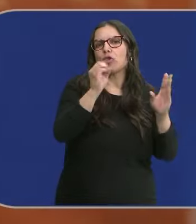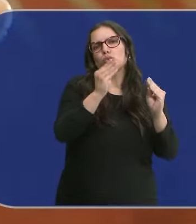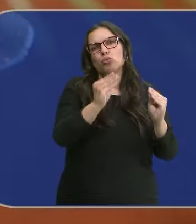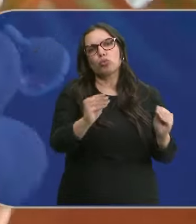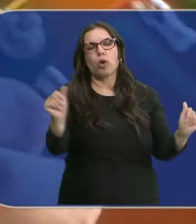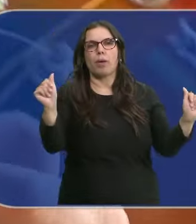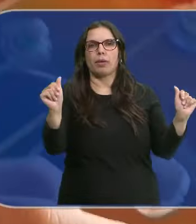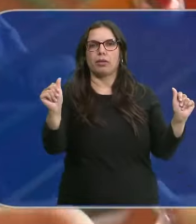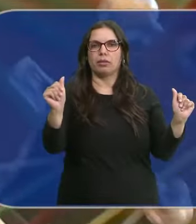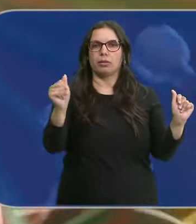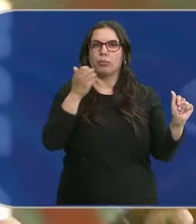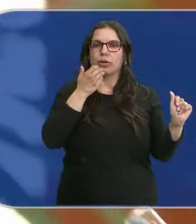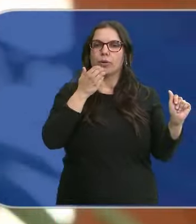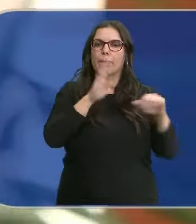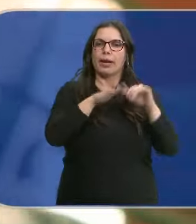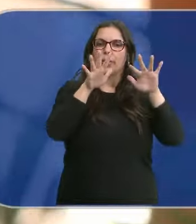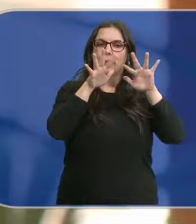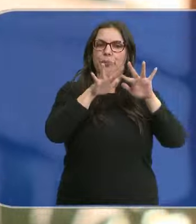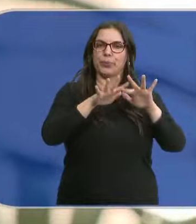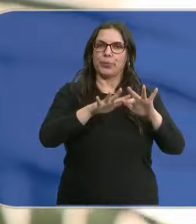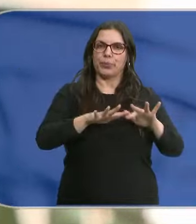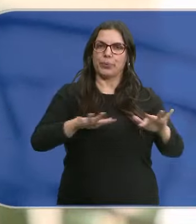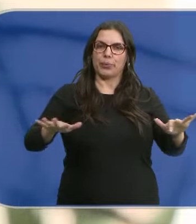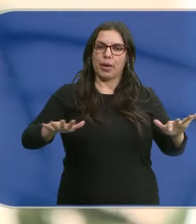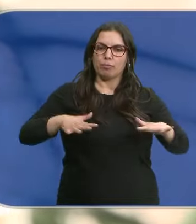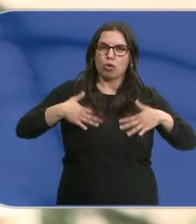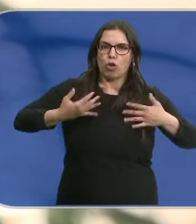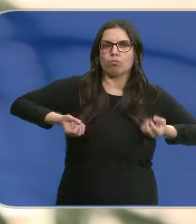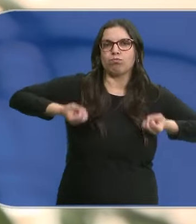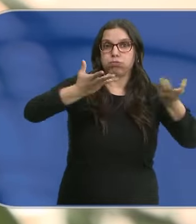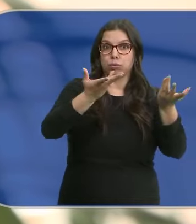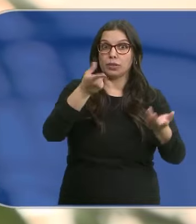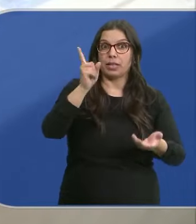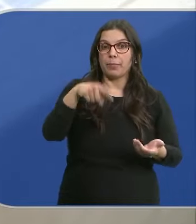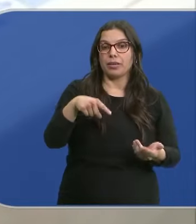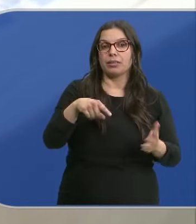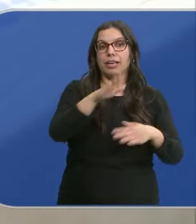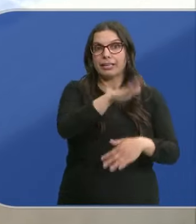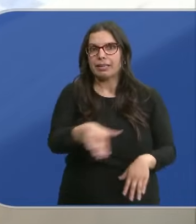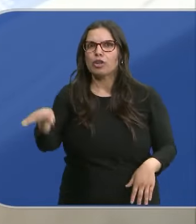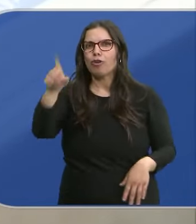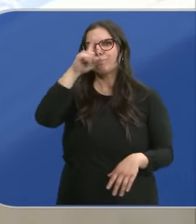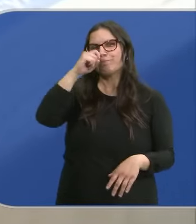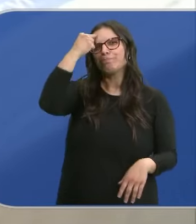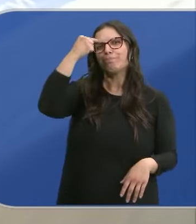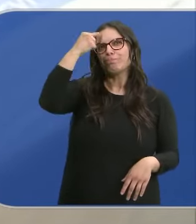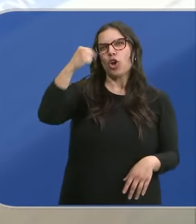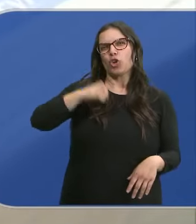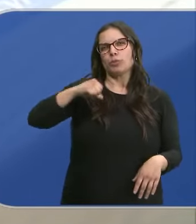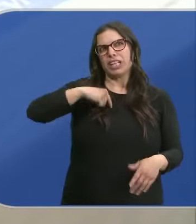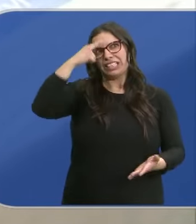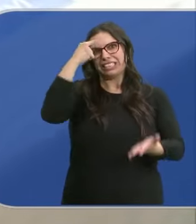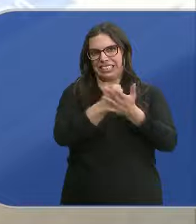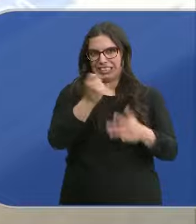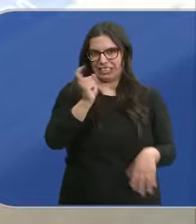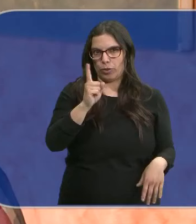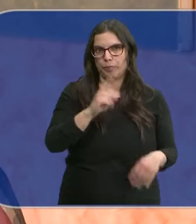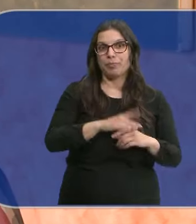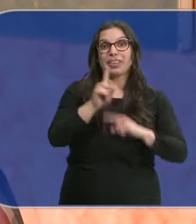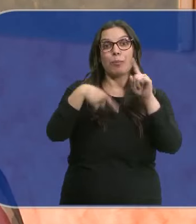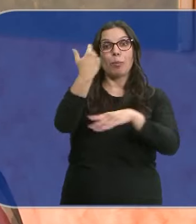suave, muy bajita, para que la emoción salga. Consiguen que los niños tengan un buen recuerdo de su paso por el hospital. Te paran